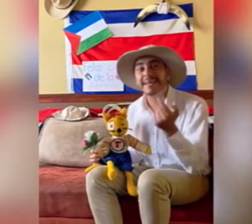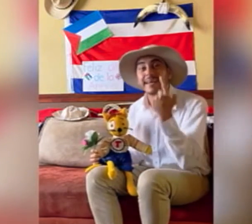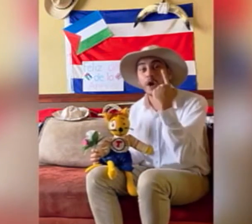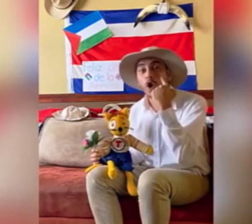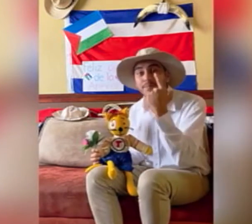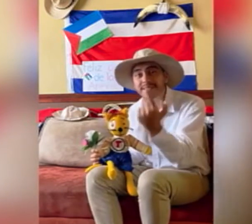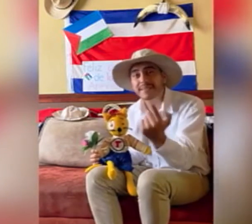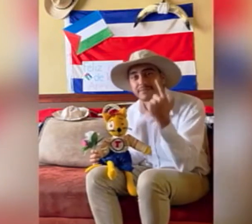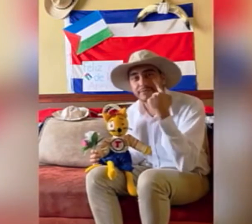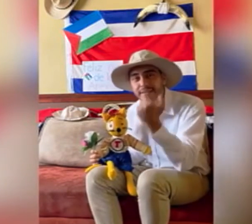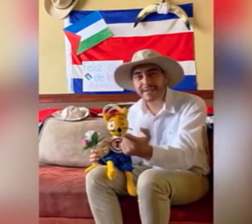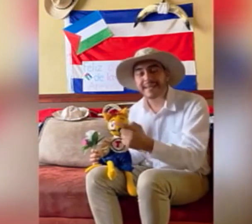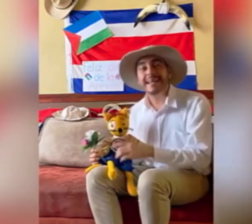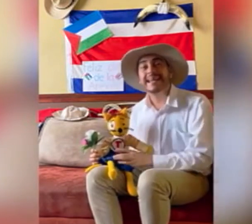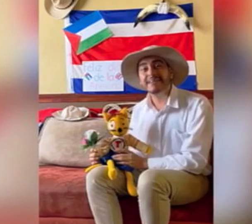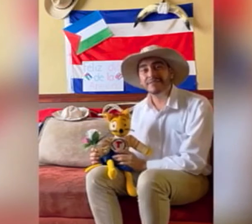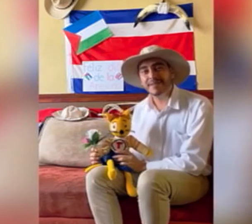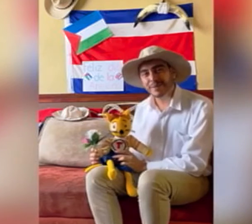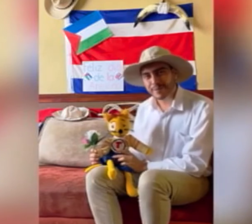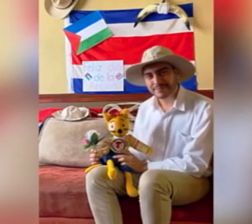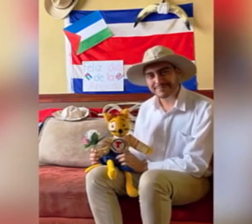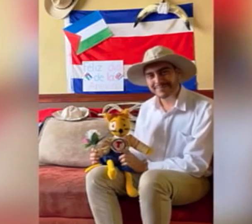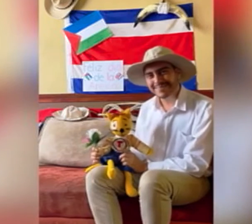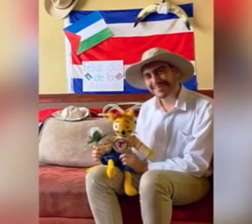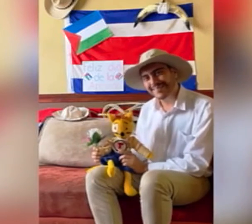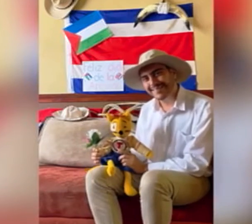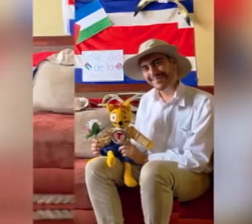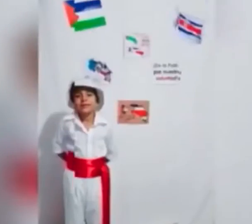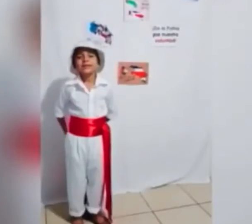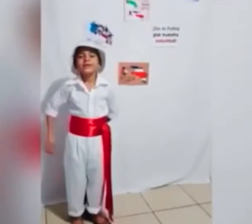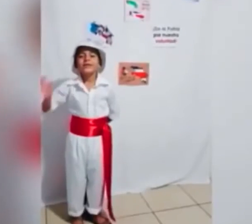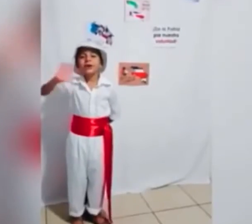Escuché y observé la video.